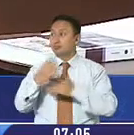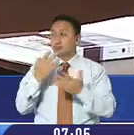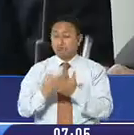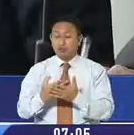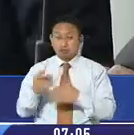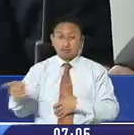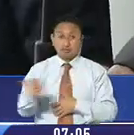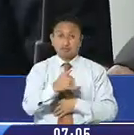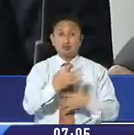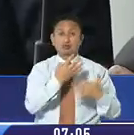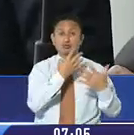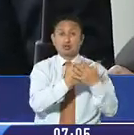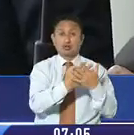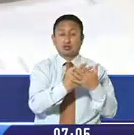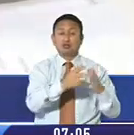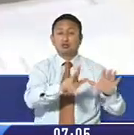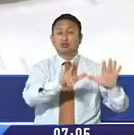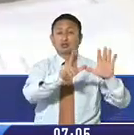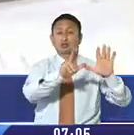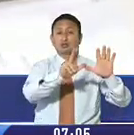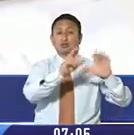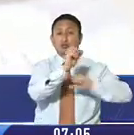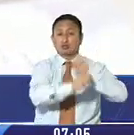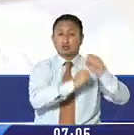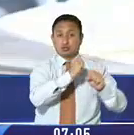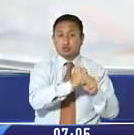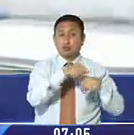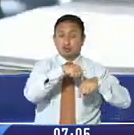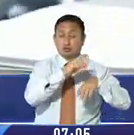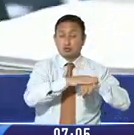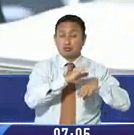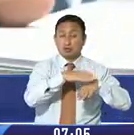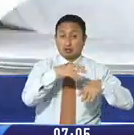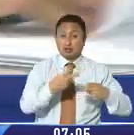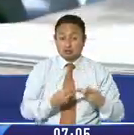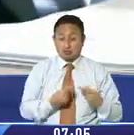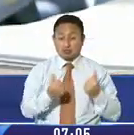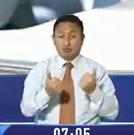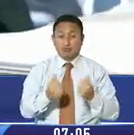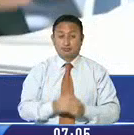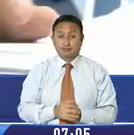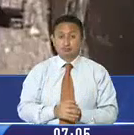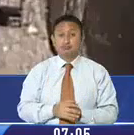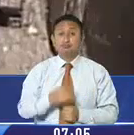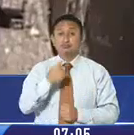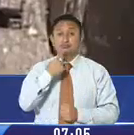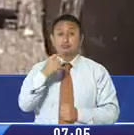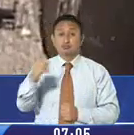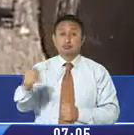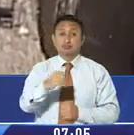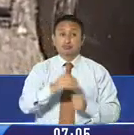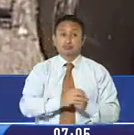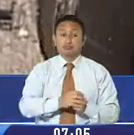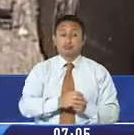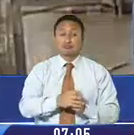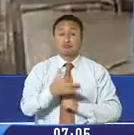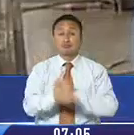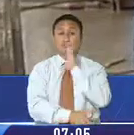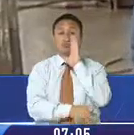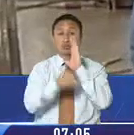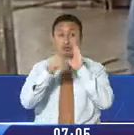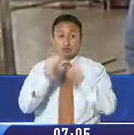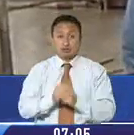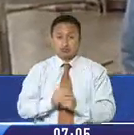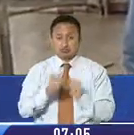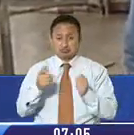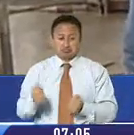de cárcel como coautores del delito de peculado por la entrega con supuestas irregularidades del campo petrolero Zingue.